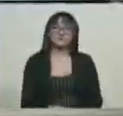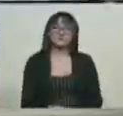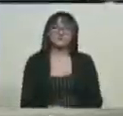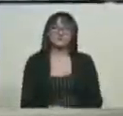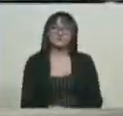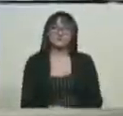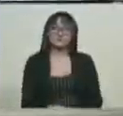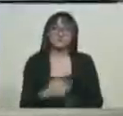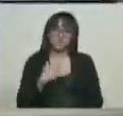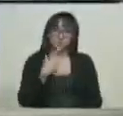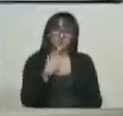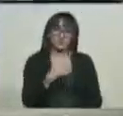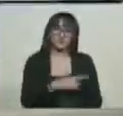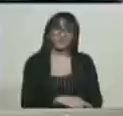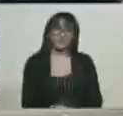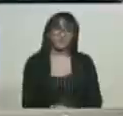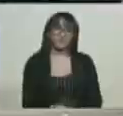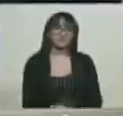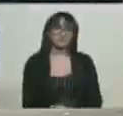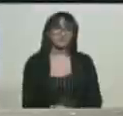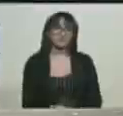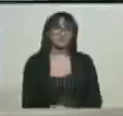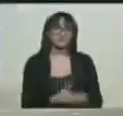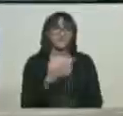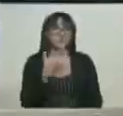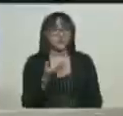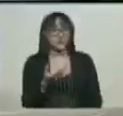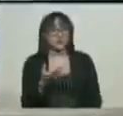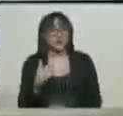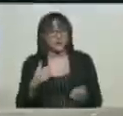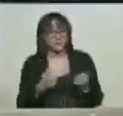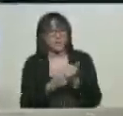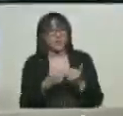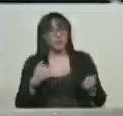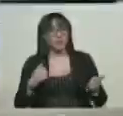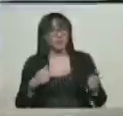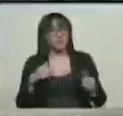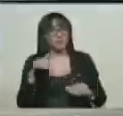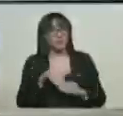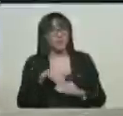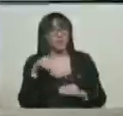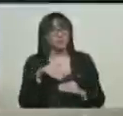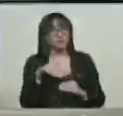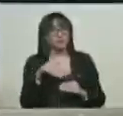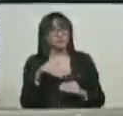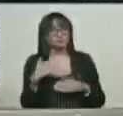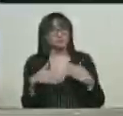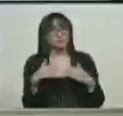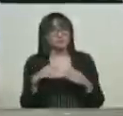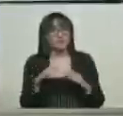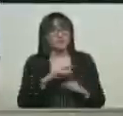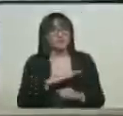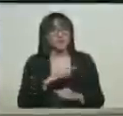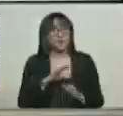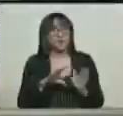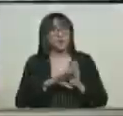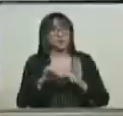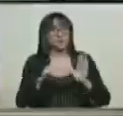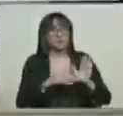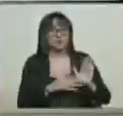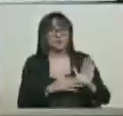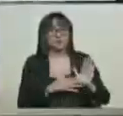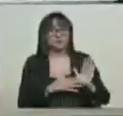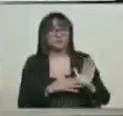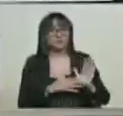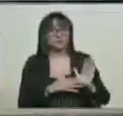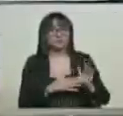Y les dije, si me dan el voto y el apoyo para activar el poder constituyente originario, yo